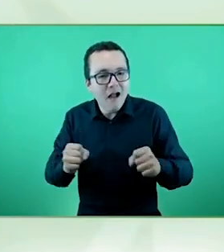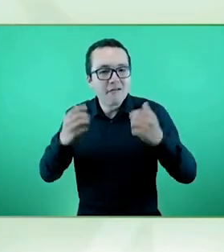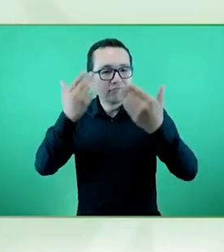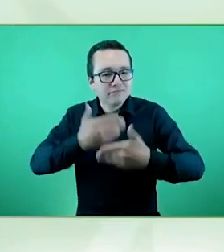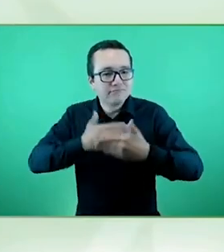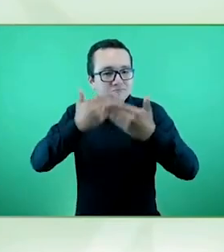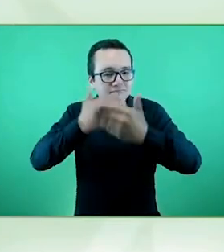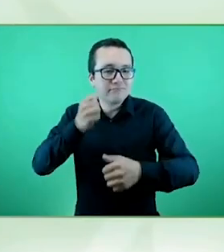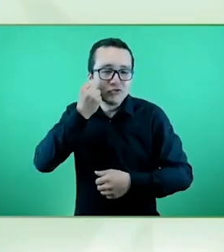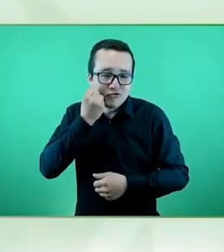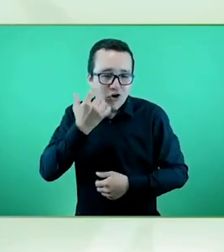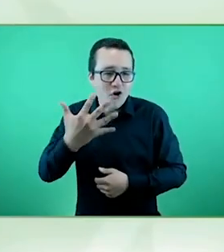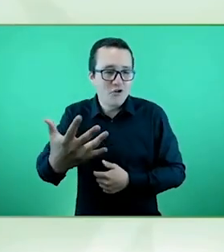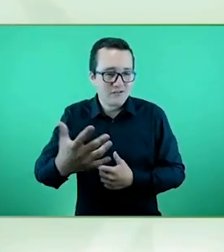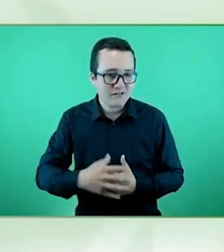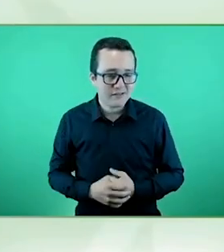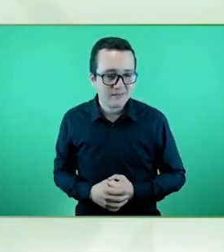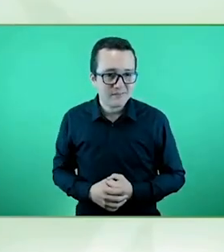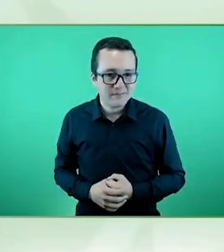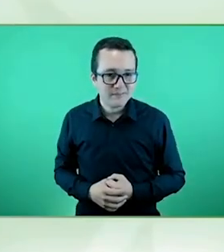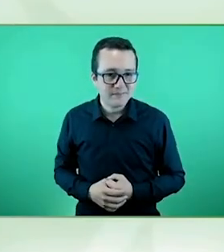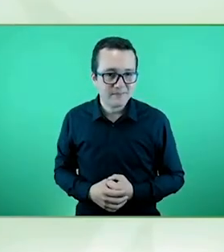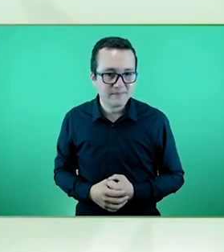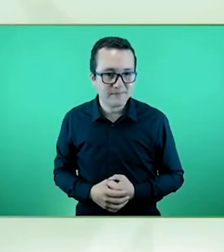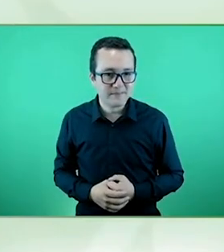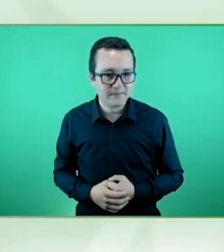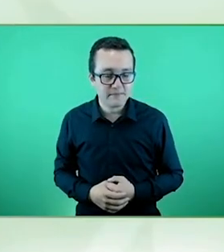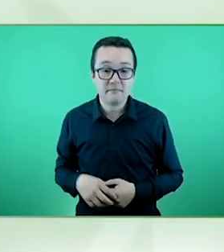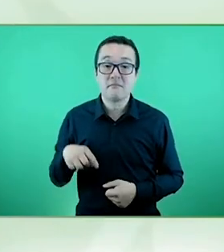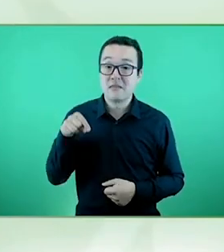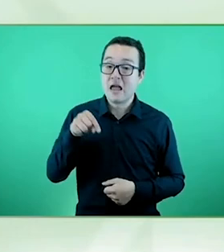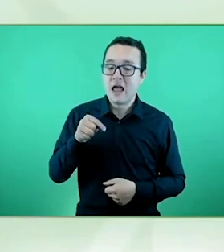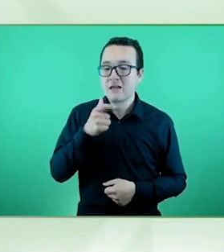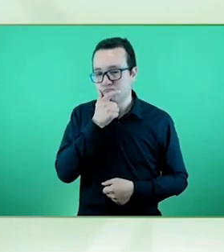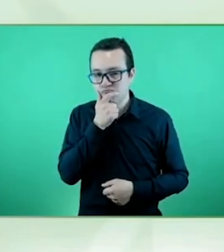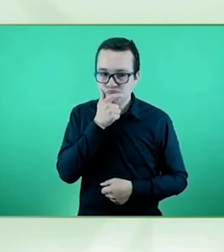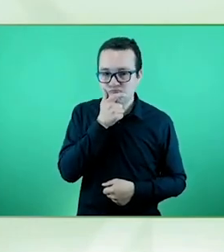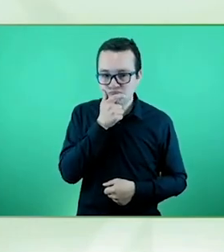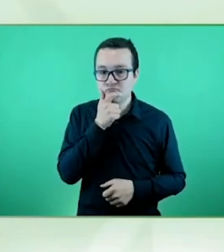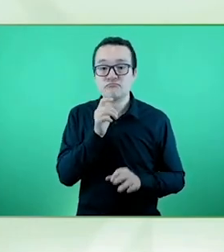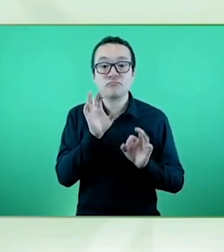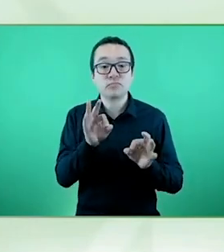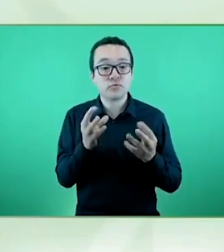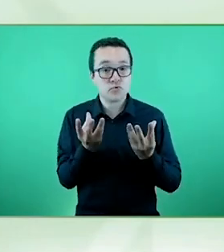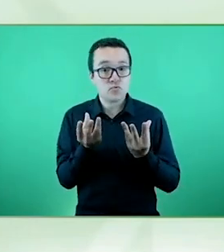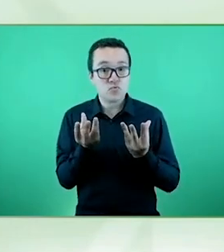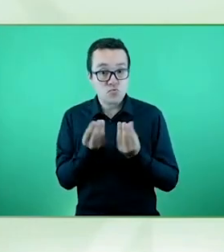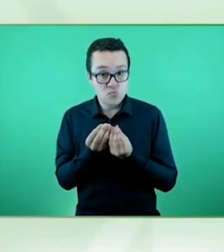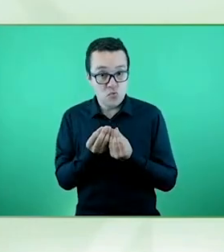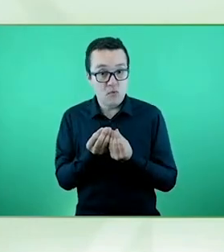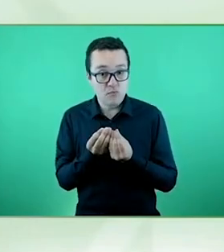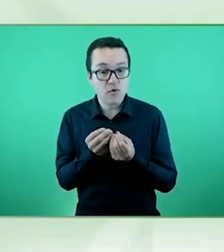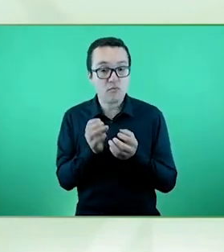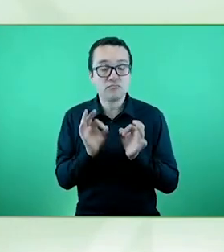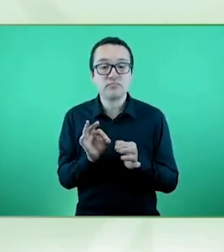aquí mencionamos e incorporamos dentro del grupo a las cuidadoras